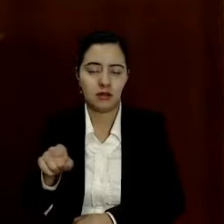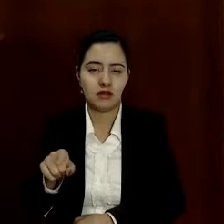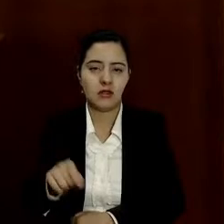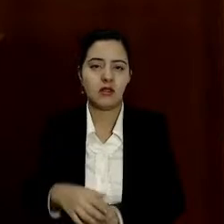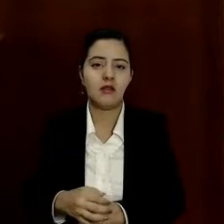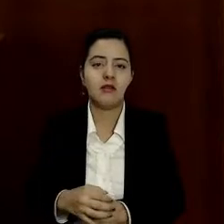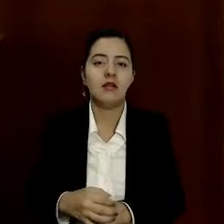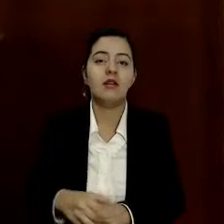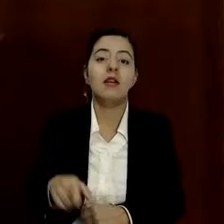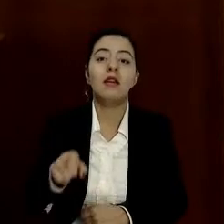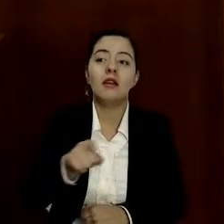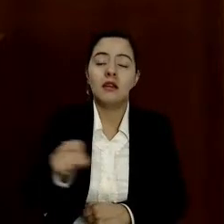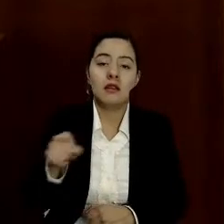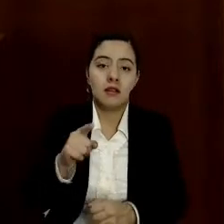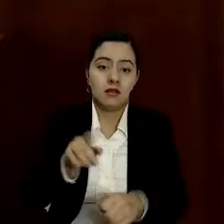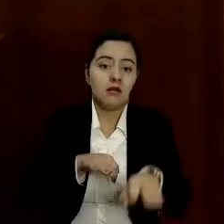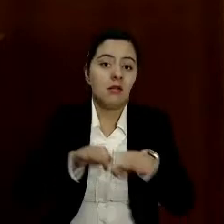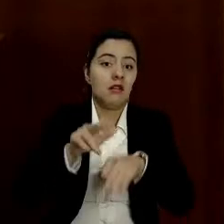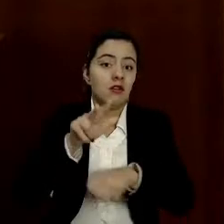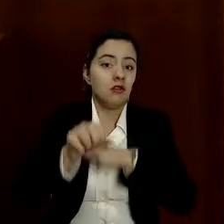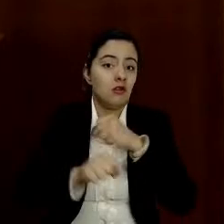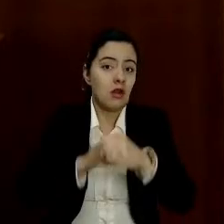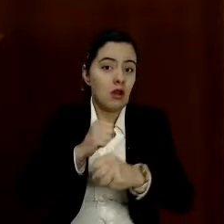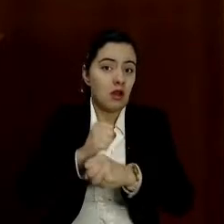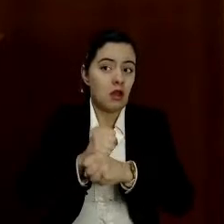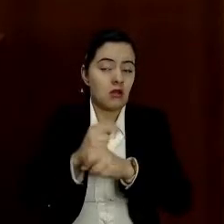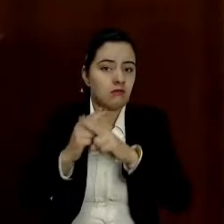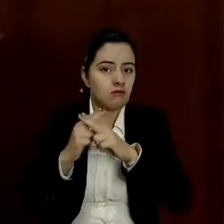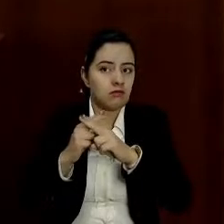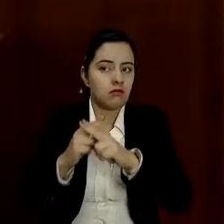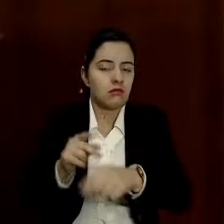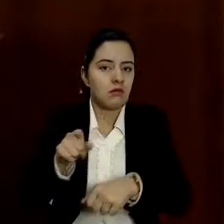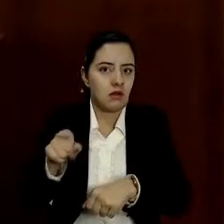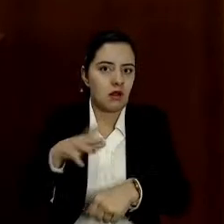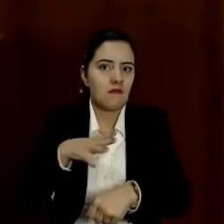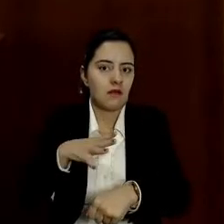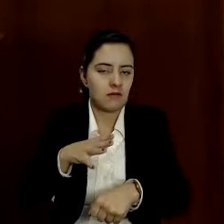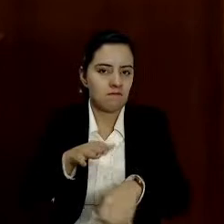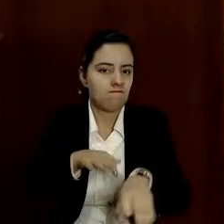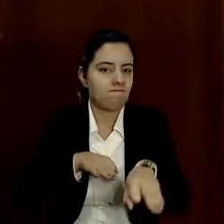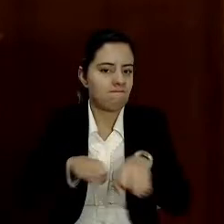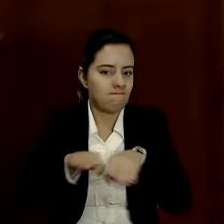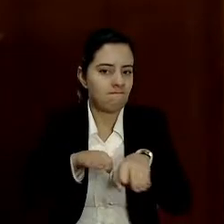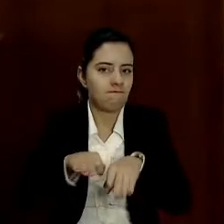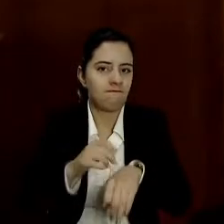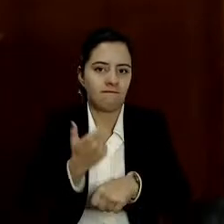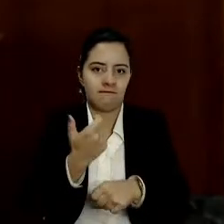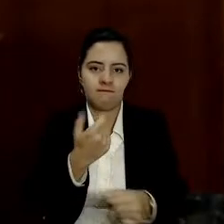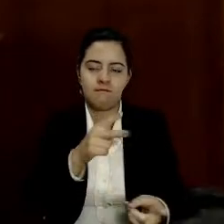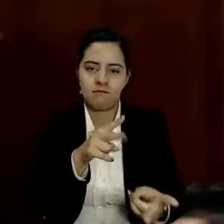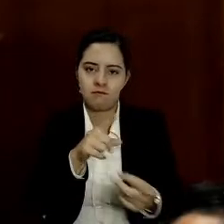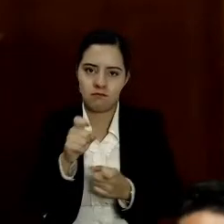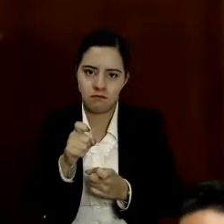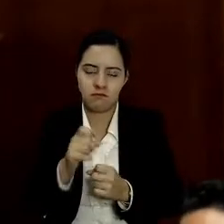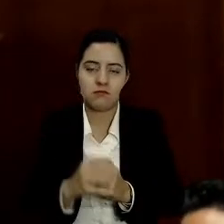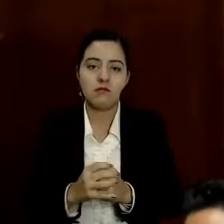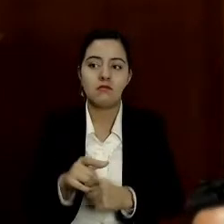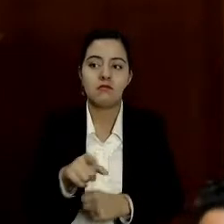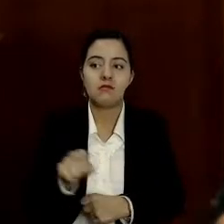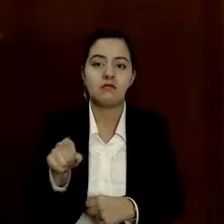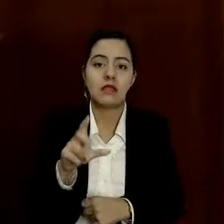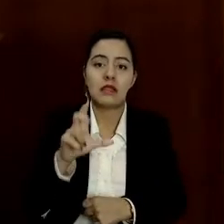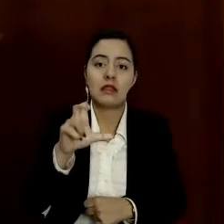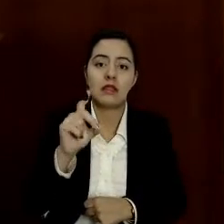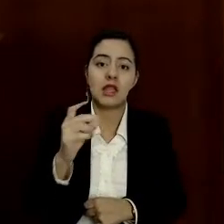manera, la estafa maestra, en su versión Estado de México, fue operada por una red de no menos de 30